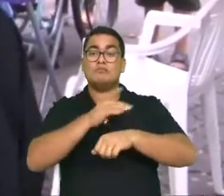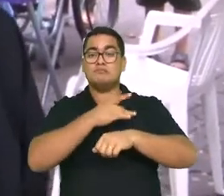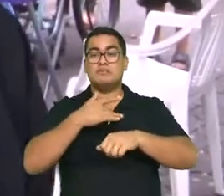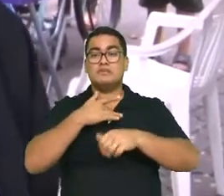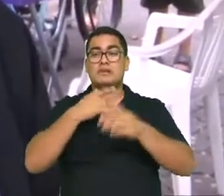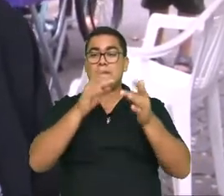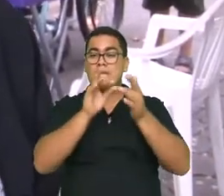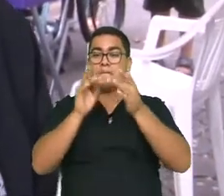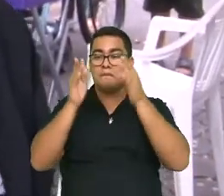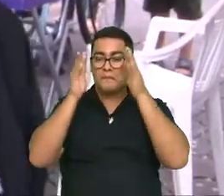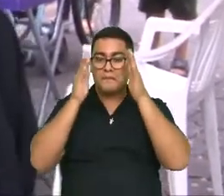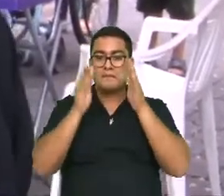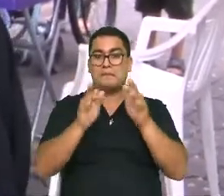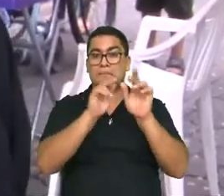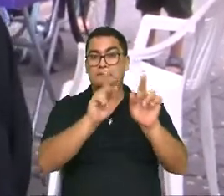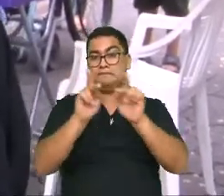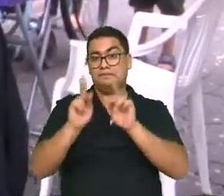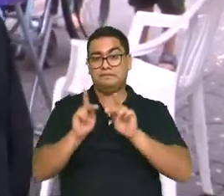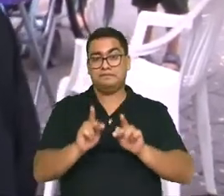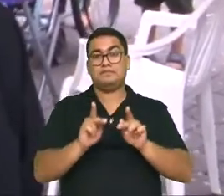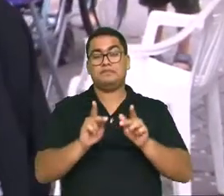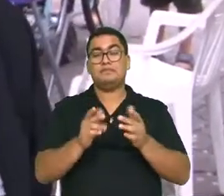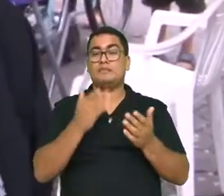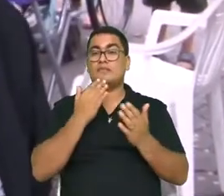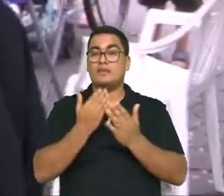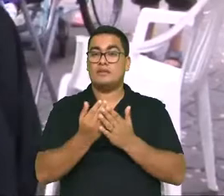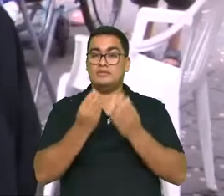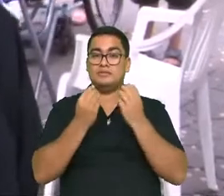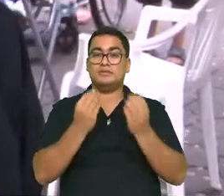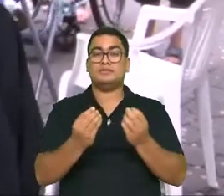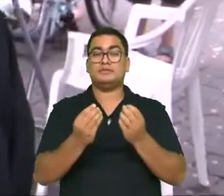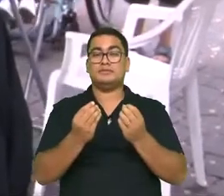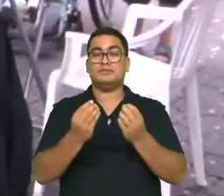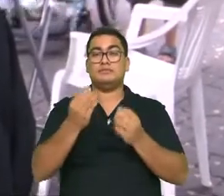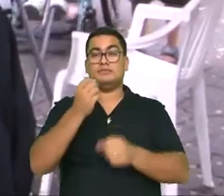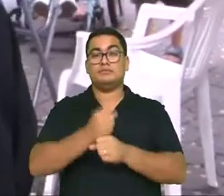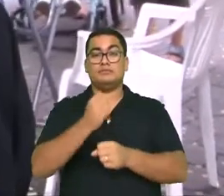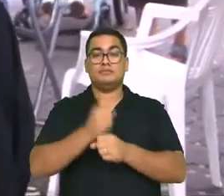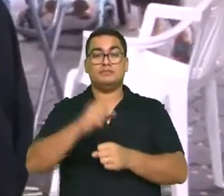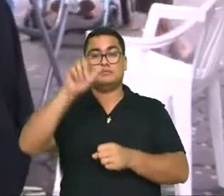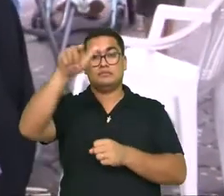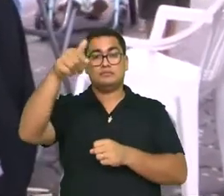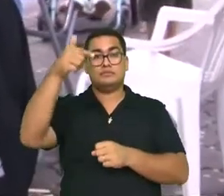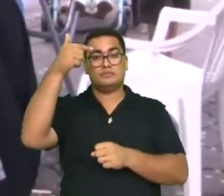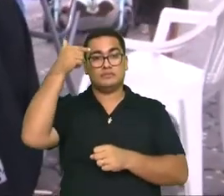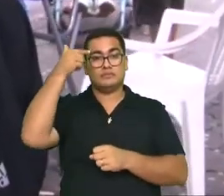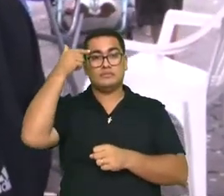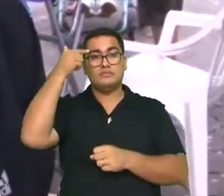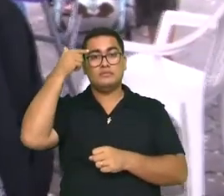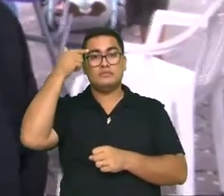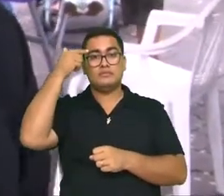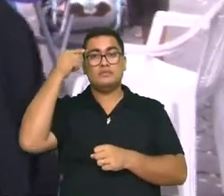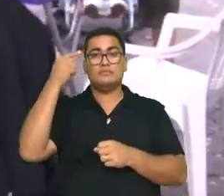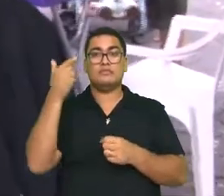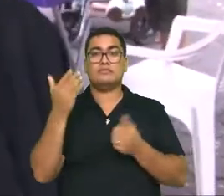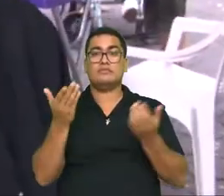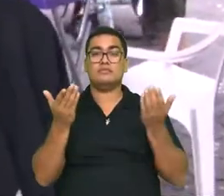nuestra población, y es gracias a la gestión de nuestro buen gobierno que aquí